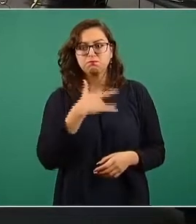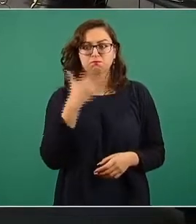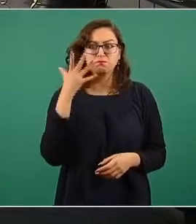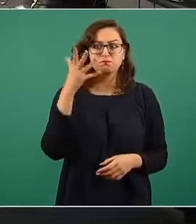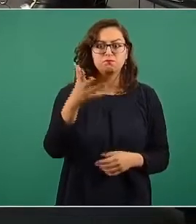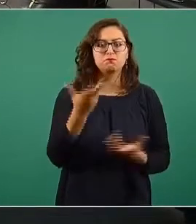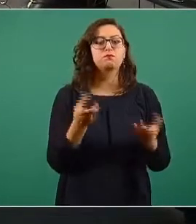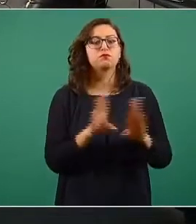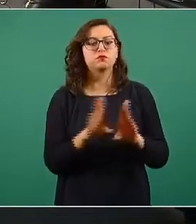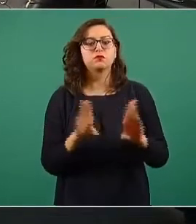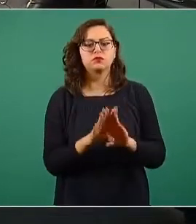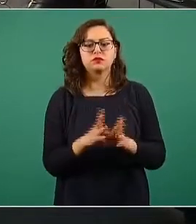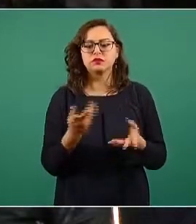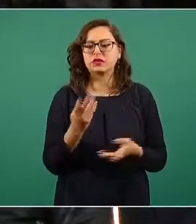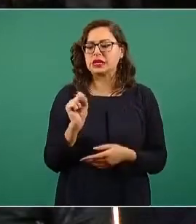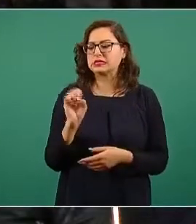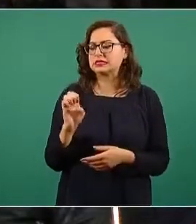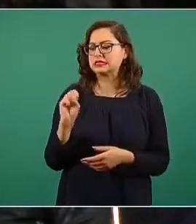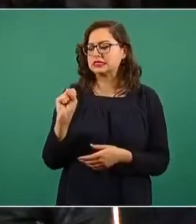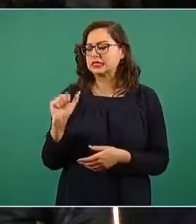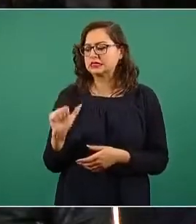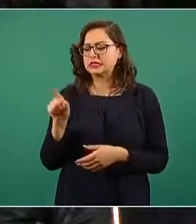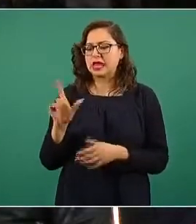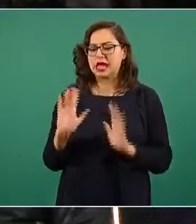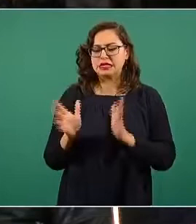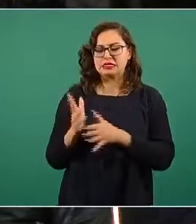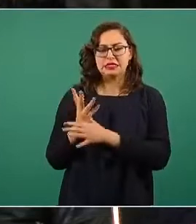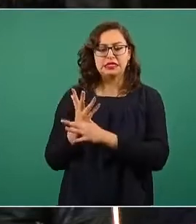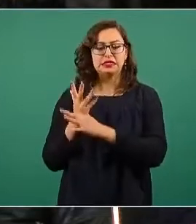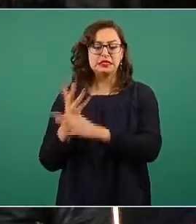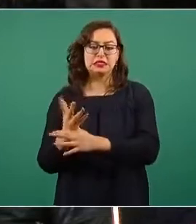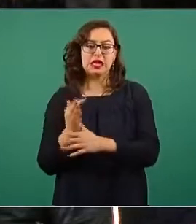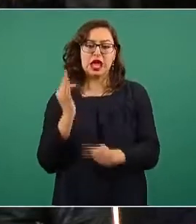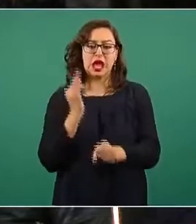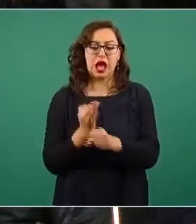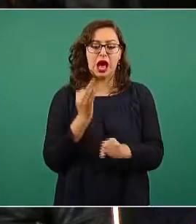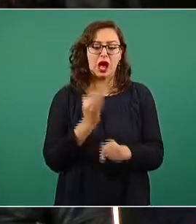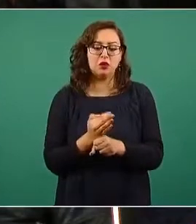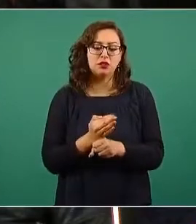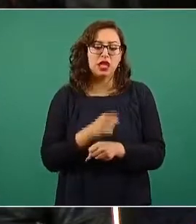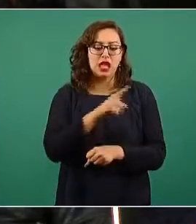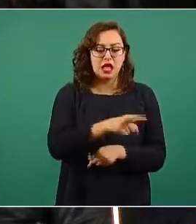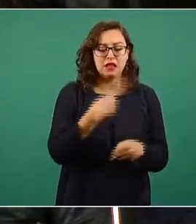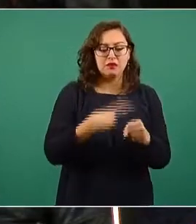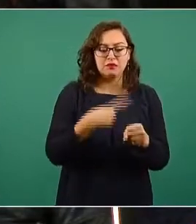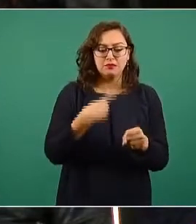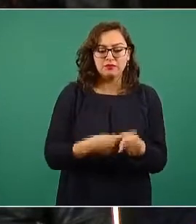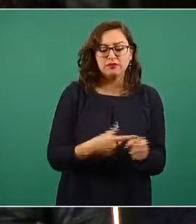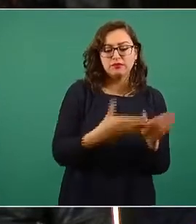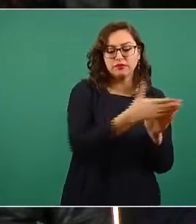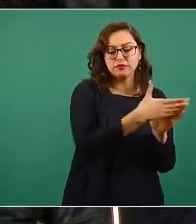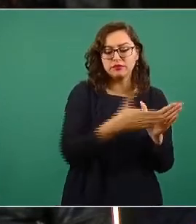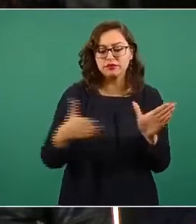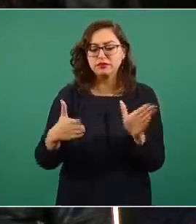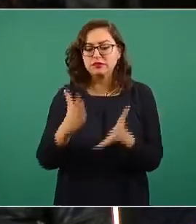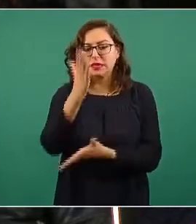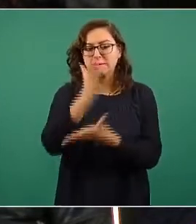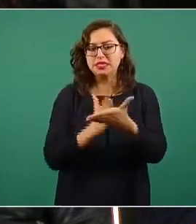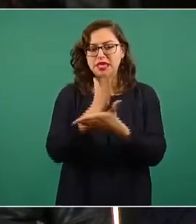Salud informes de que está a la mitad, digámoslo así, en los tiempos de aislamiento para su